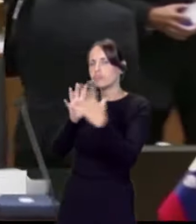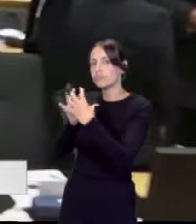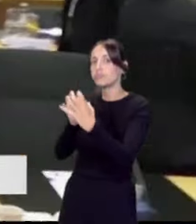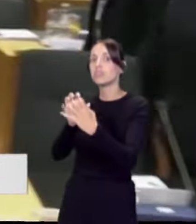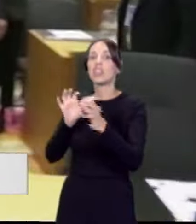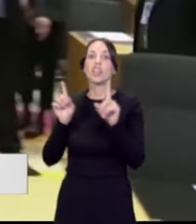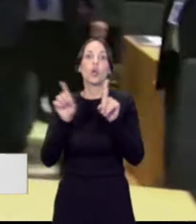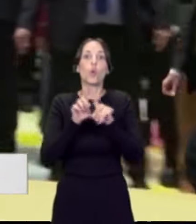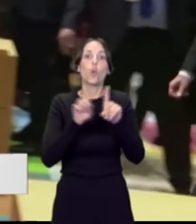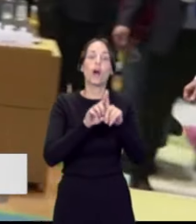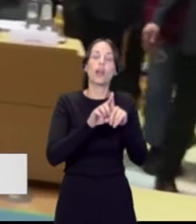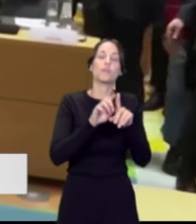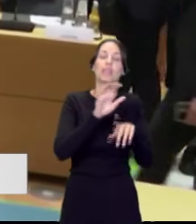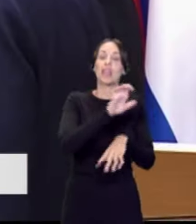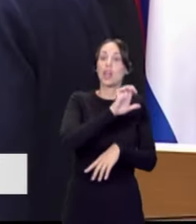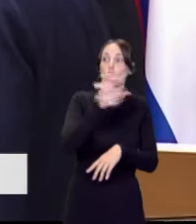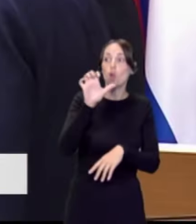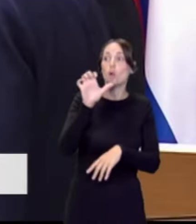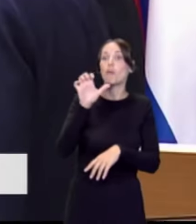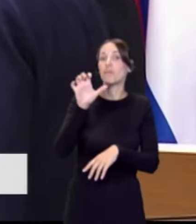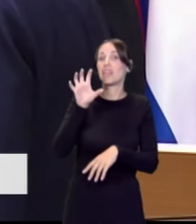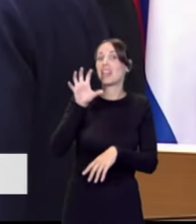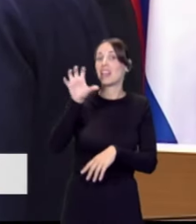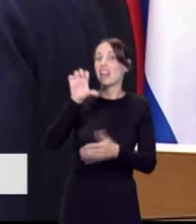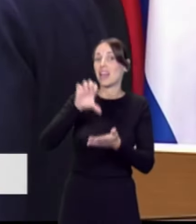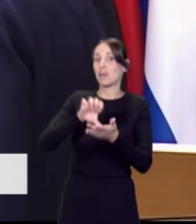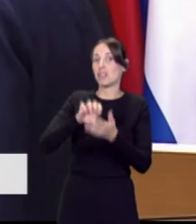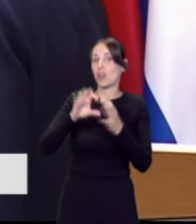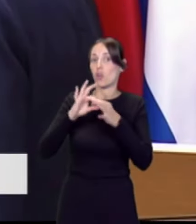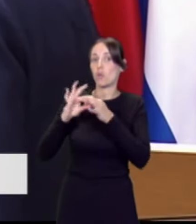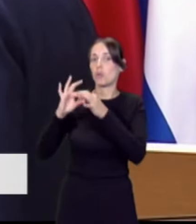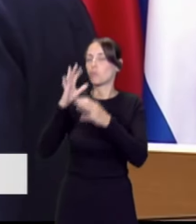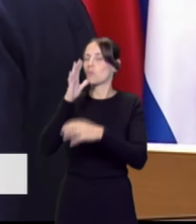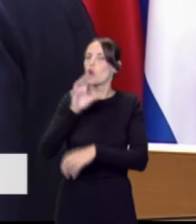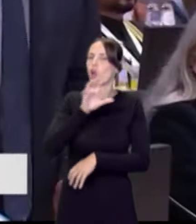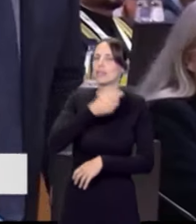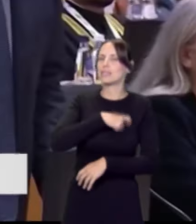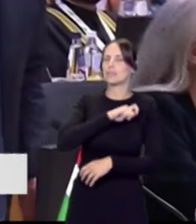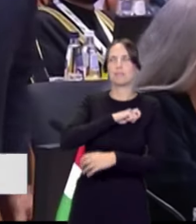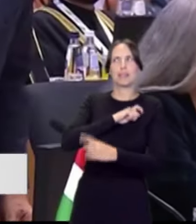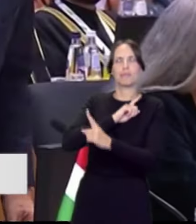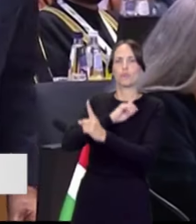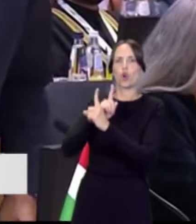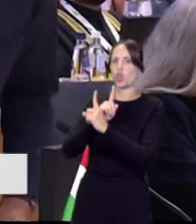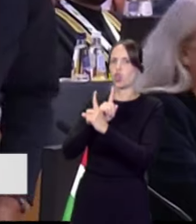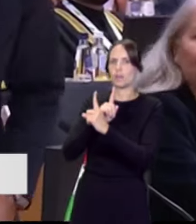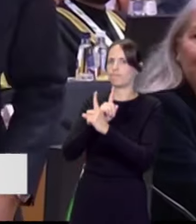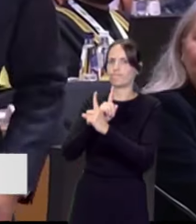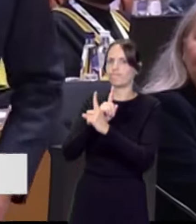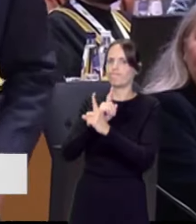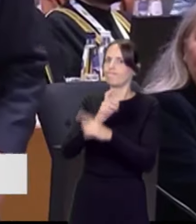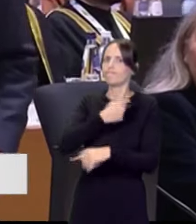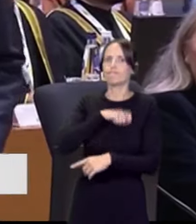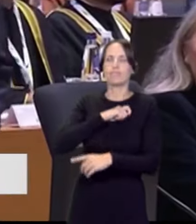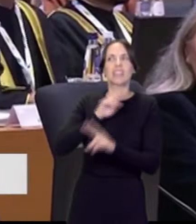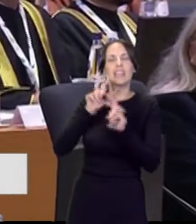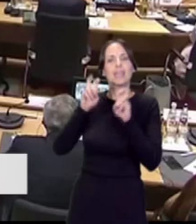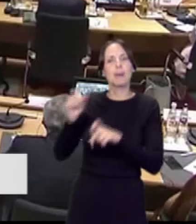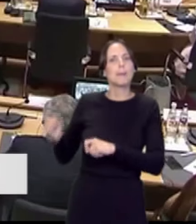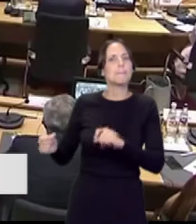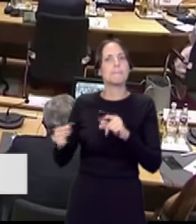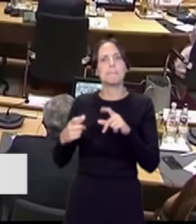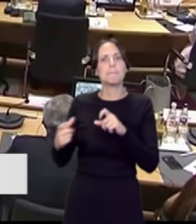la capital comunitaria. España está en el otro lado, en el lado contrario. Rechaza tajantemente la expulsión de